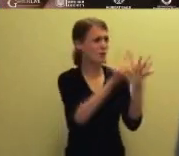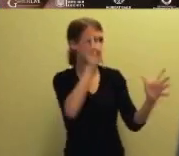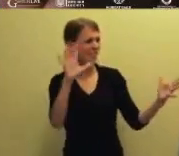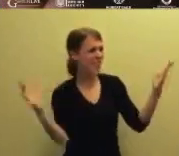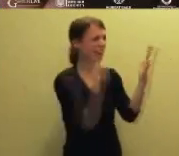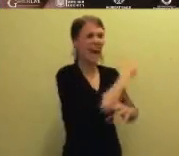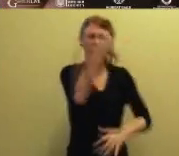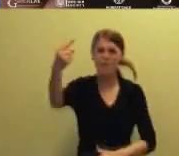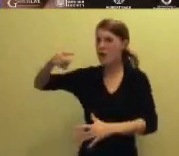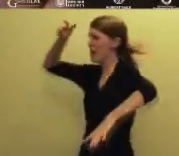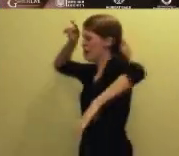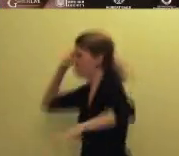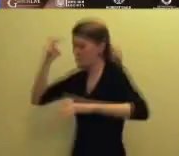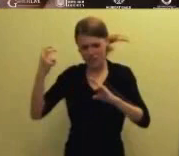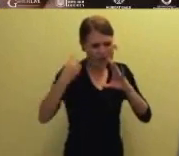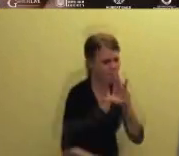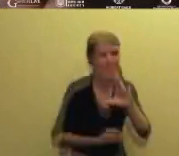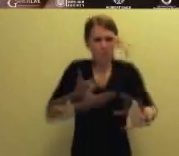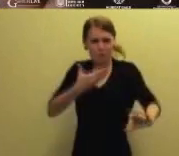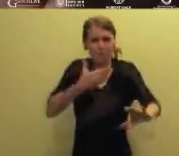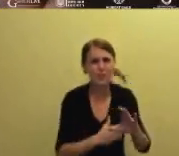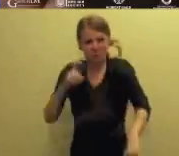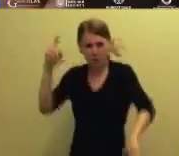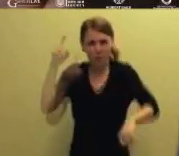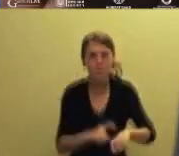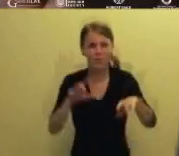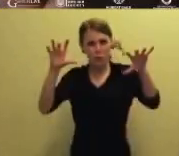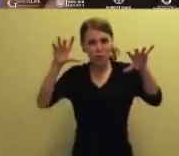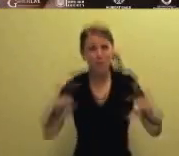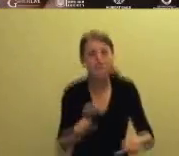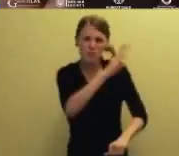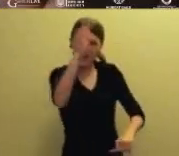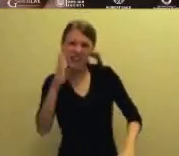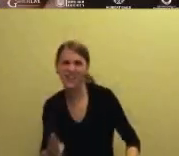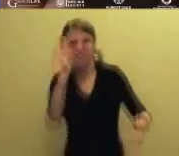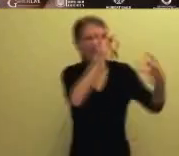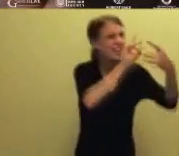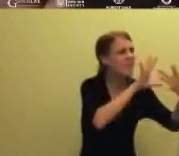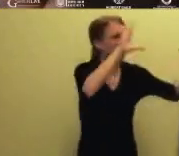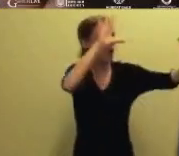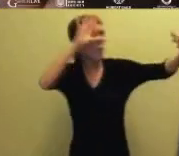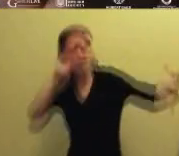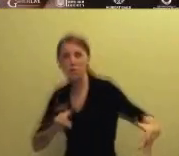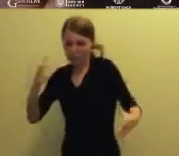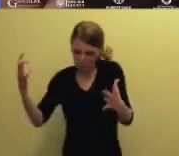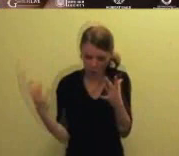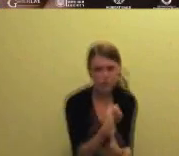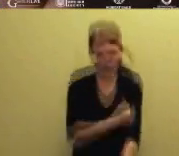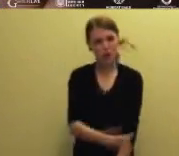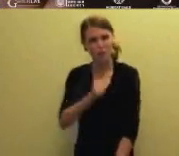quince minutos hablando y tal no sería muy lo normal pero bueno eso lo que hacen vale a hostias demuestras tu valía luego